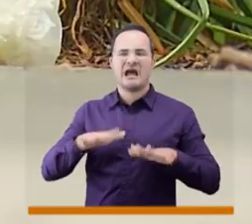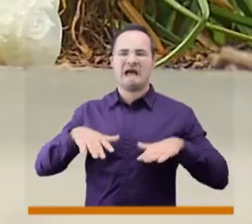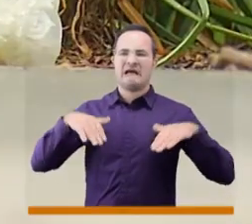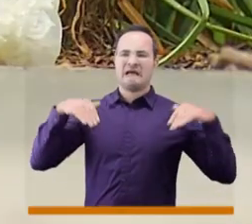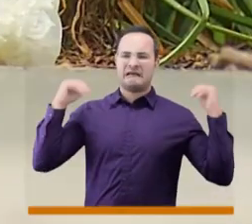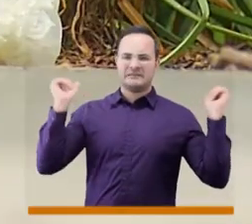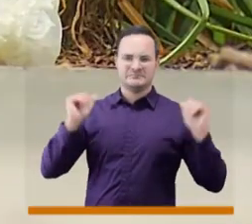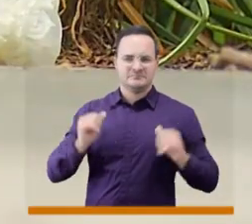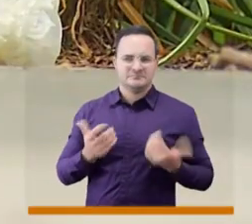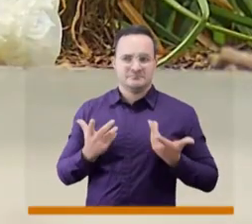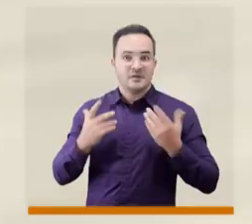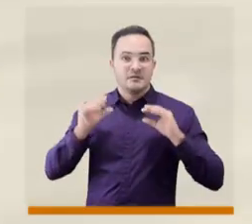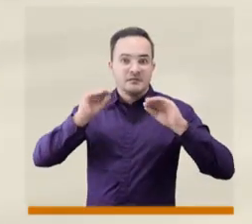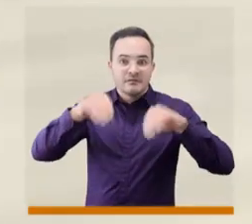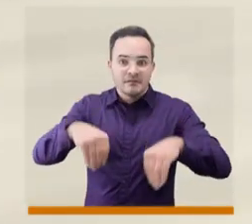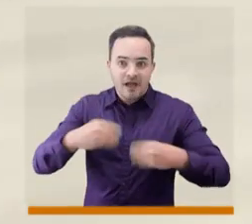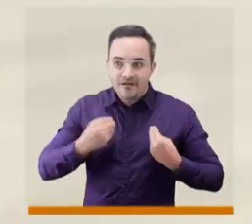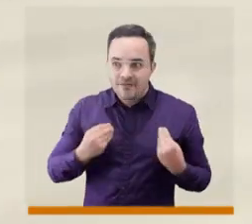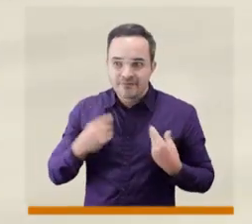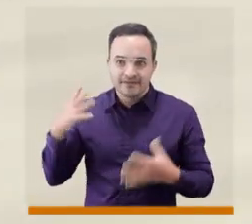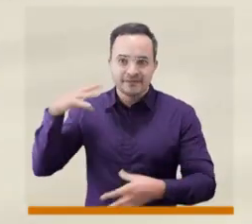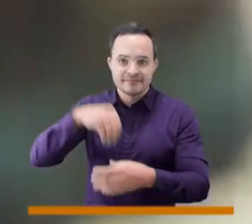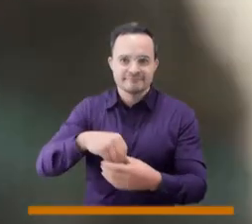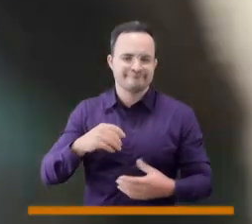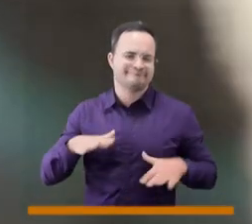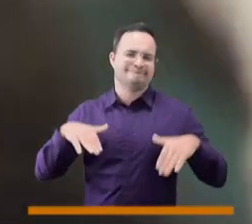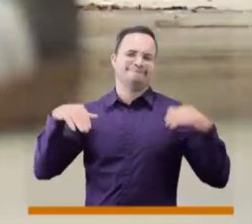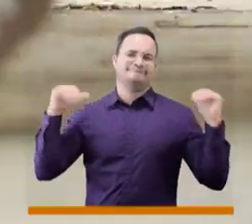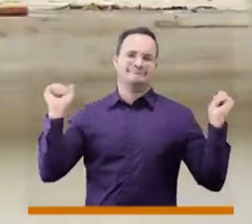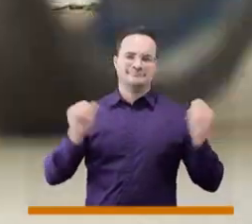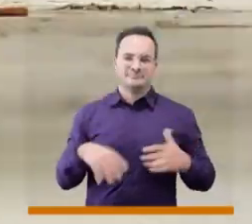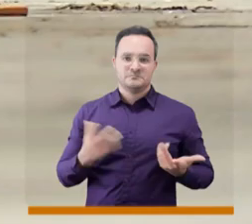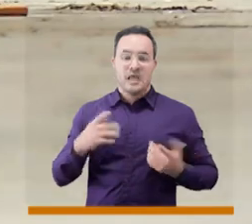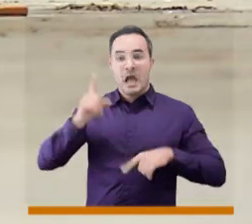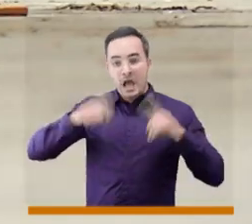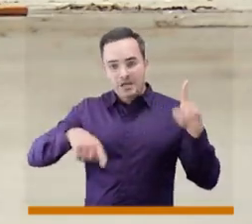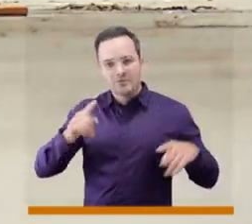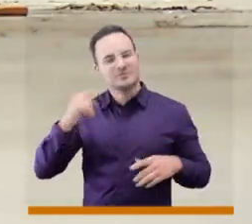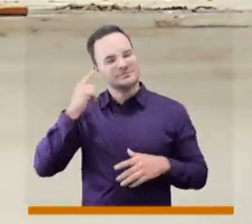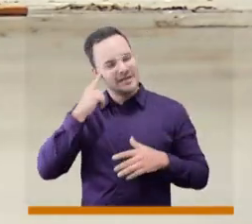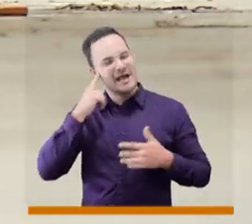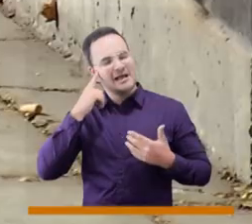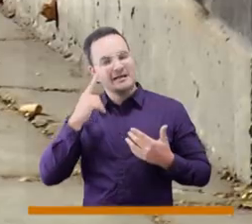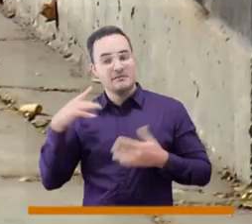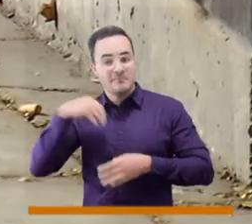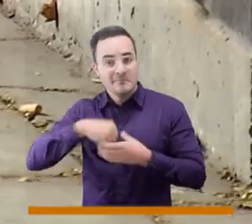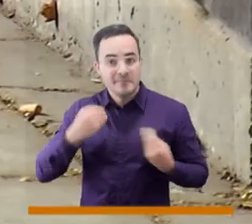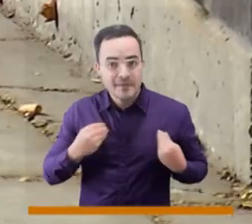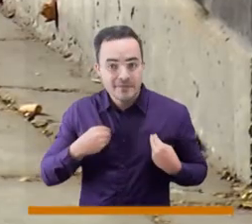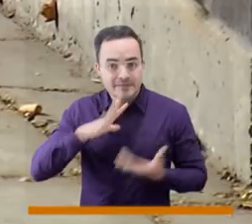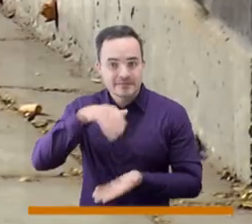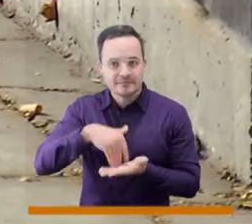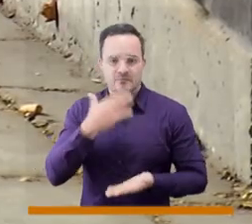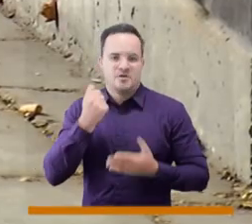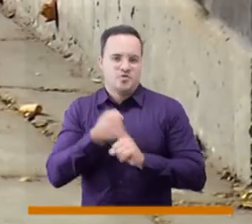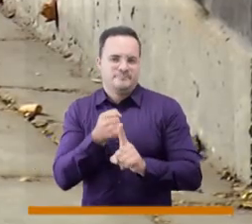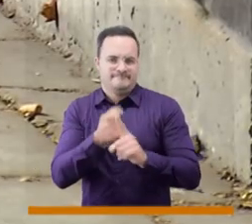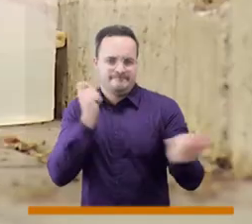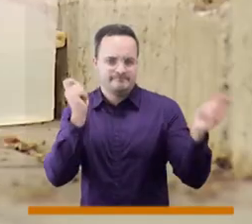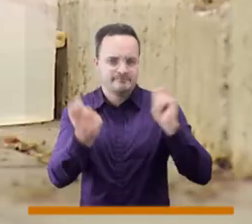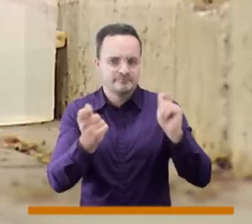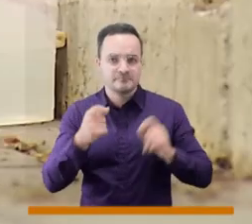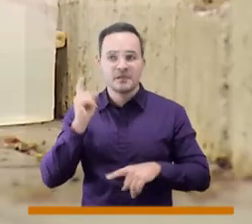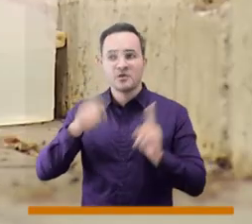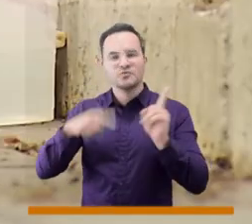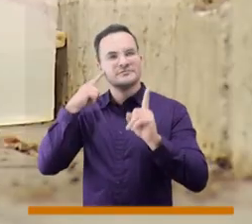es cambiar eso y que los que ya vivimos en el centro lideremos un gran movimiento de cuidado del espacio, de cuidado de los problemas que tiene el centro